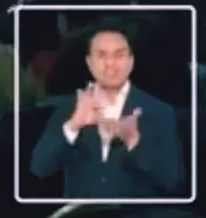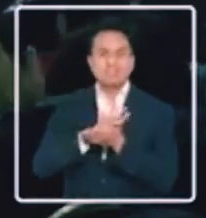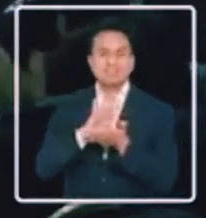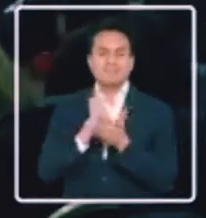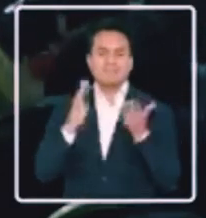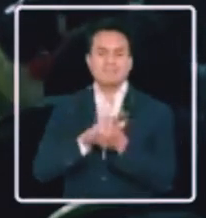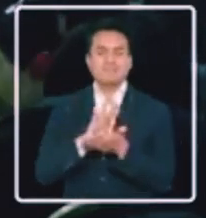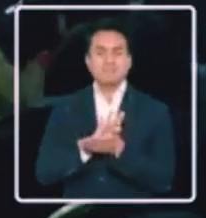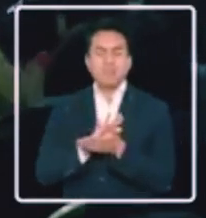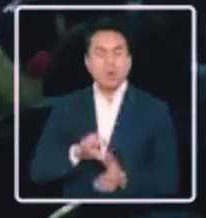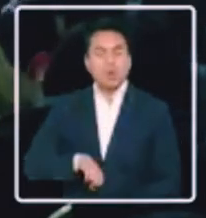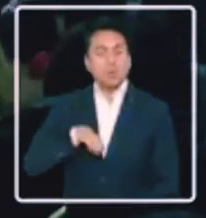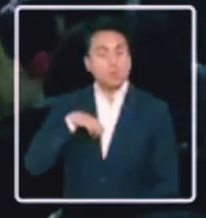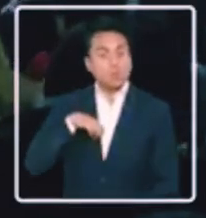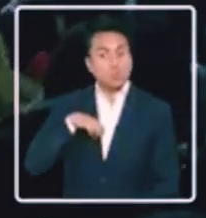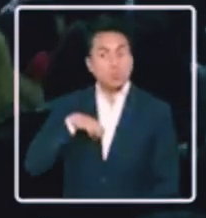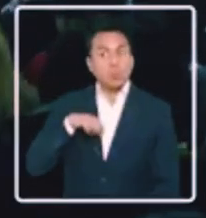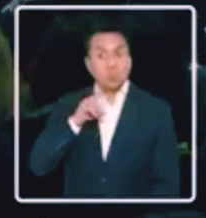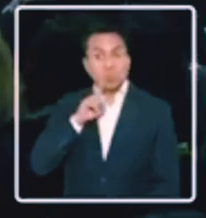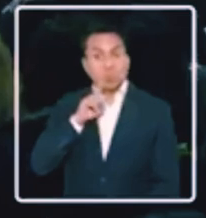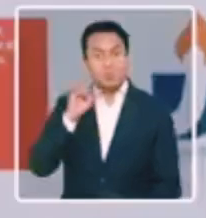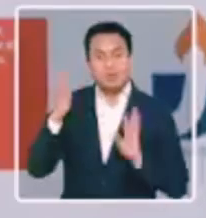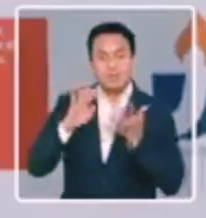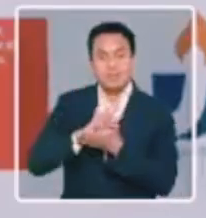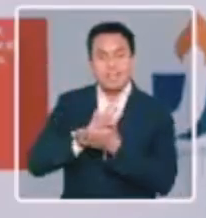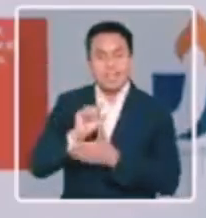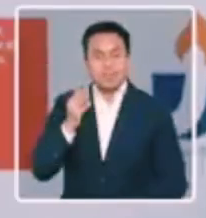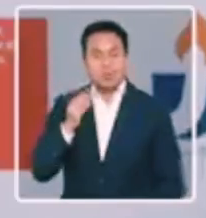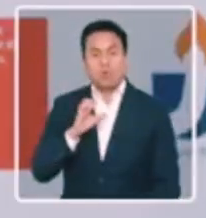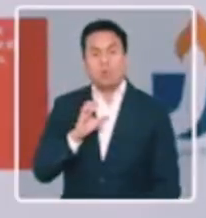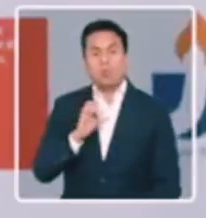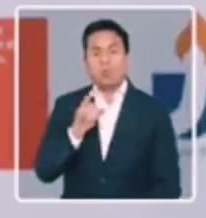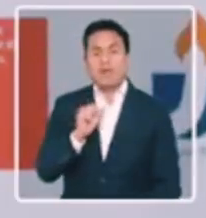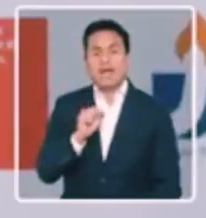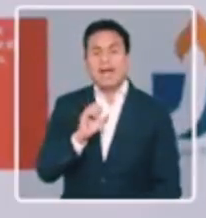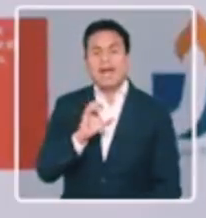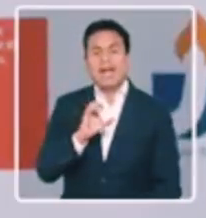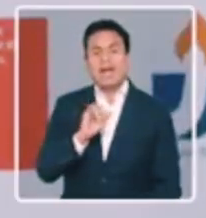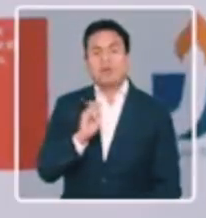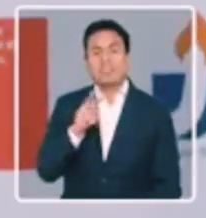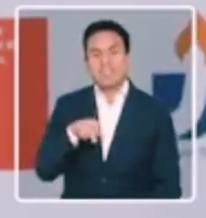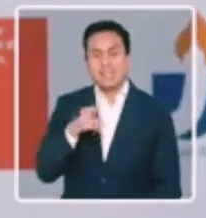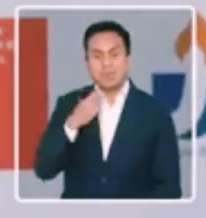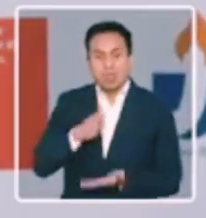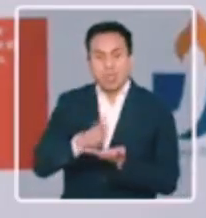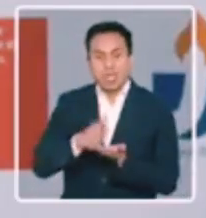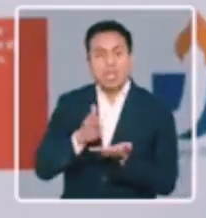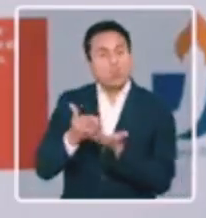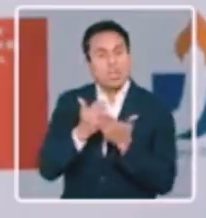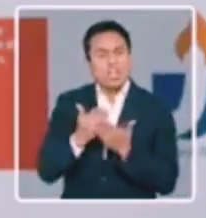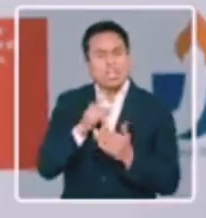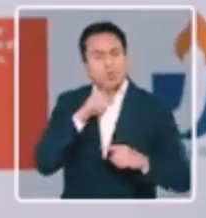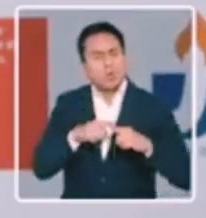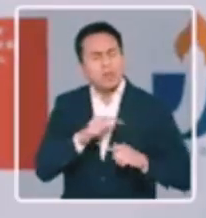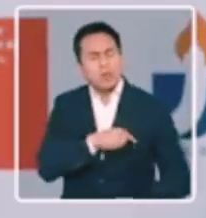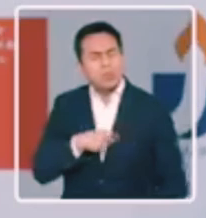público orgulloso estuve estuve recién en curacautín en el el en la escuela de curacautín Cuál es el nombre